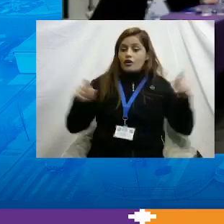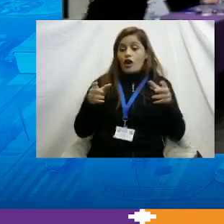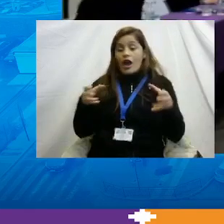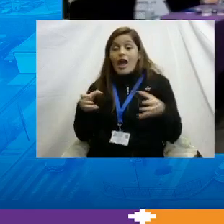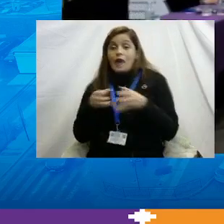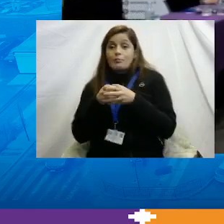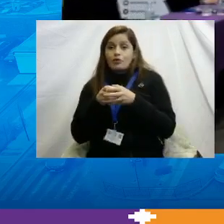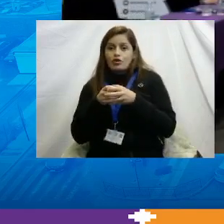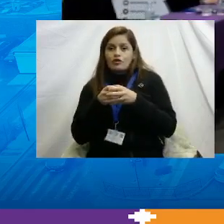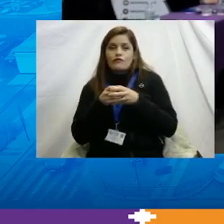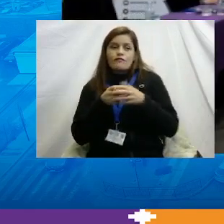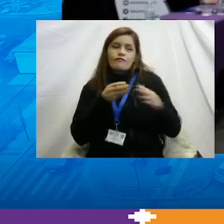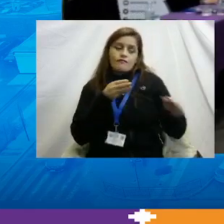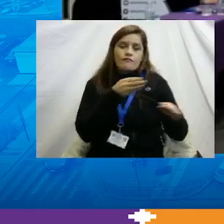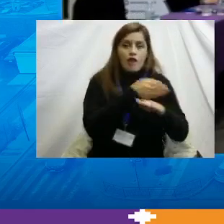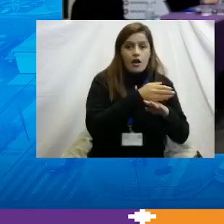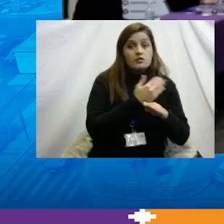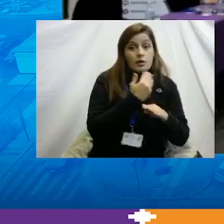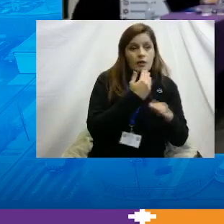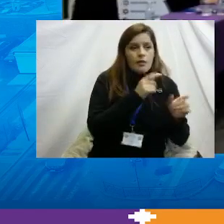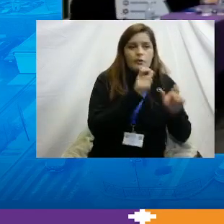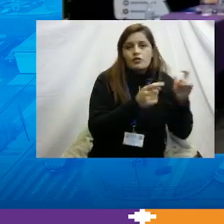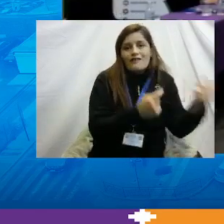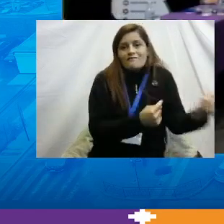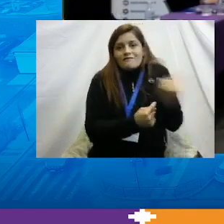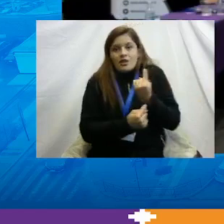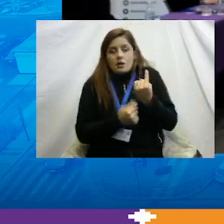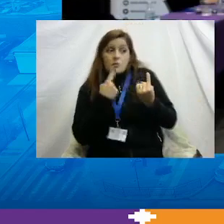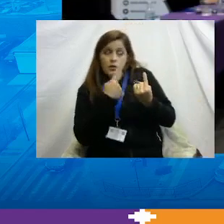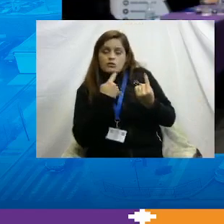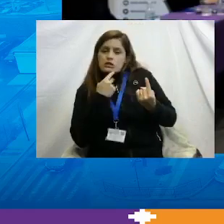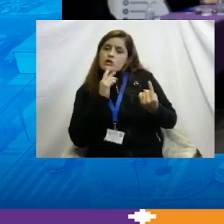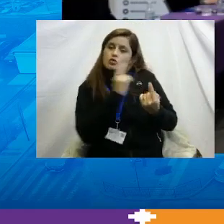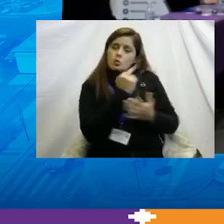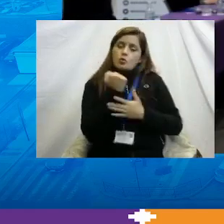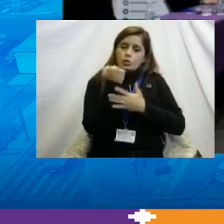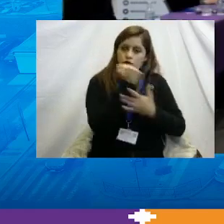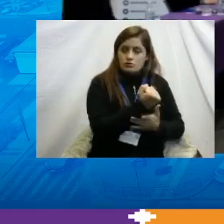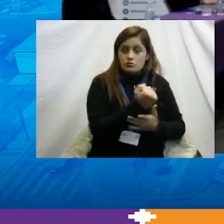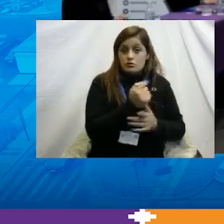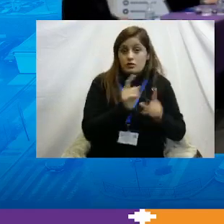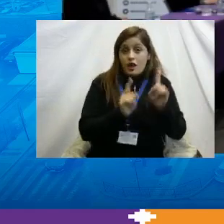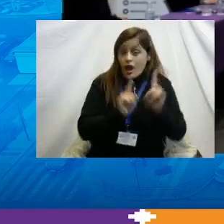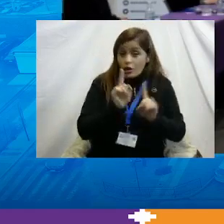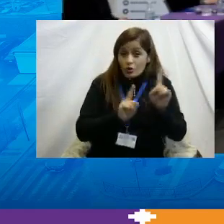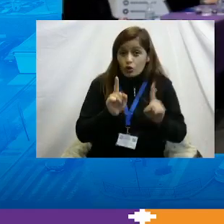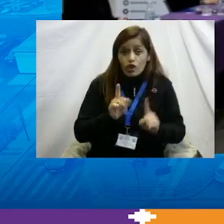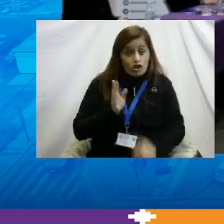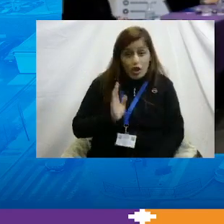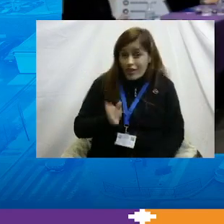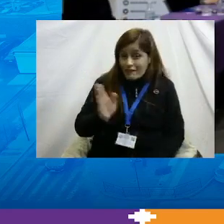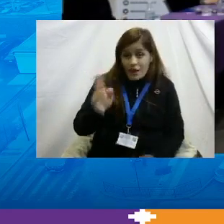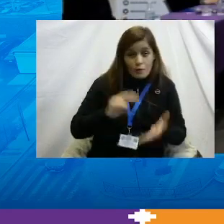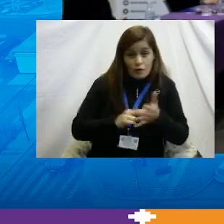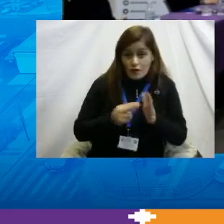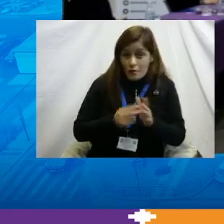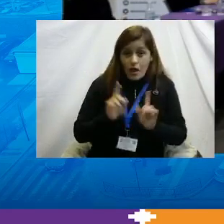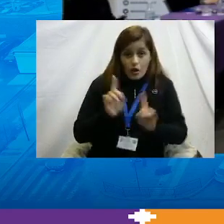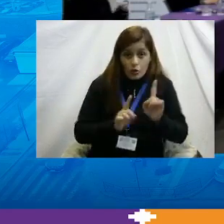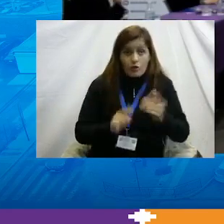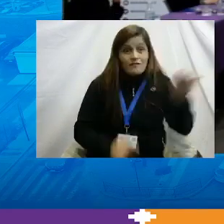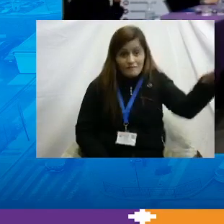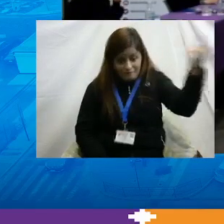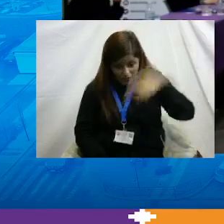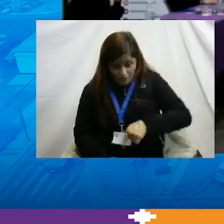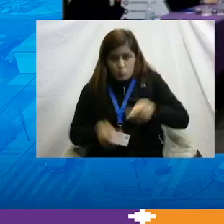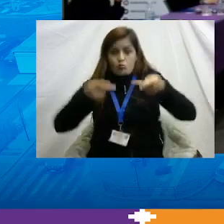también presente resolviendo las dudas hasta el día de hoy, y si hay alguna vecino o vecino que sigue con alguna dificultad, les invito a que